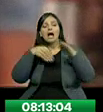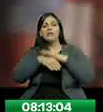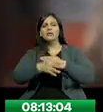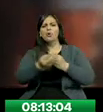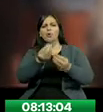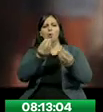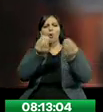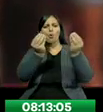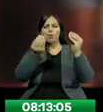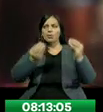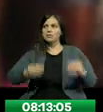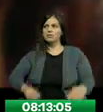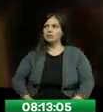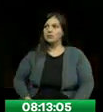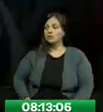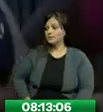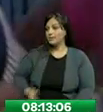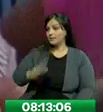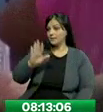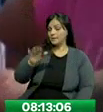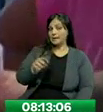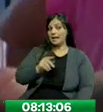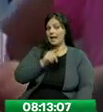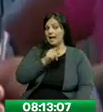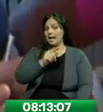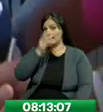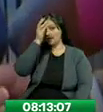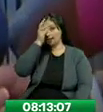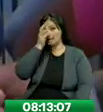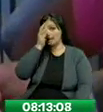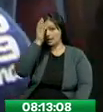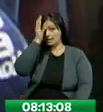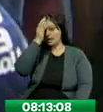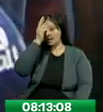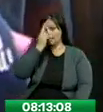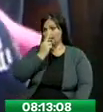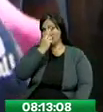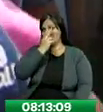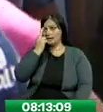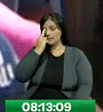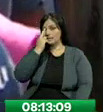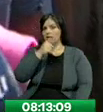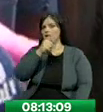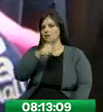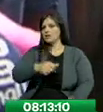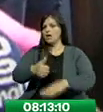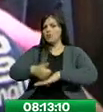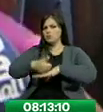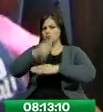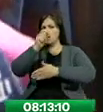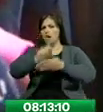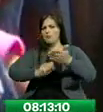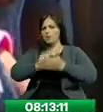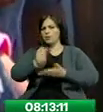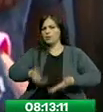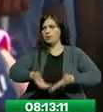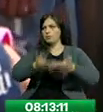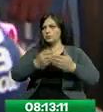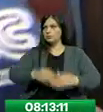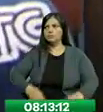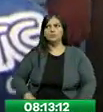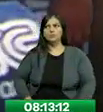una clínica, pero no está con los servicios como debe de ser, pues. Se han ido y no hay nadie, no tenemos con quién